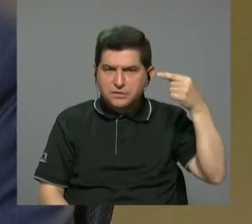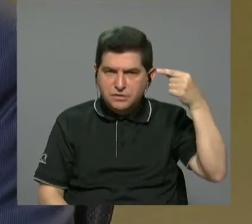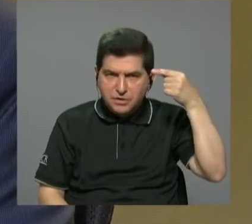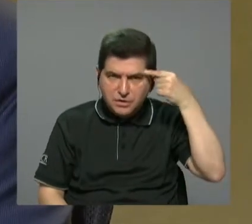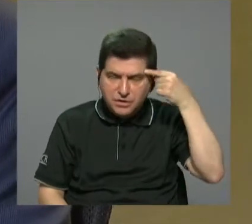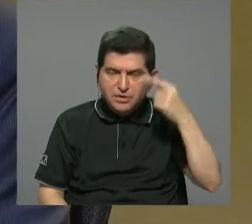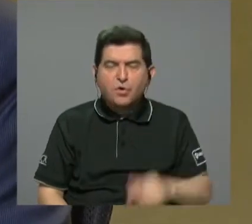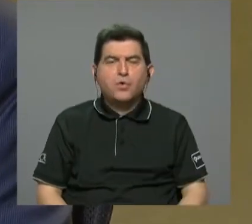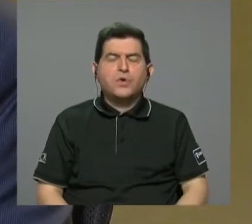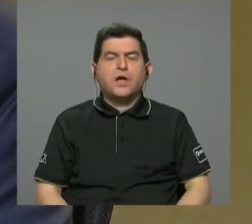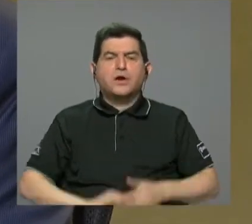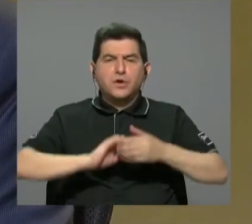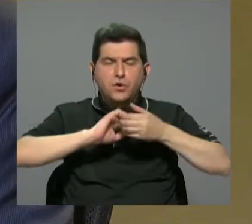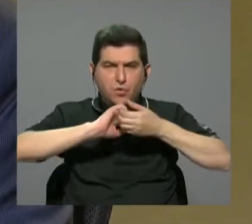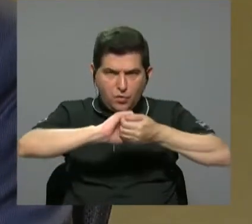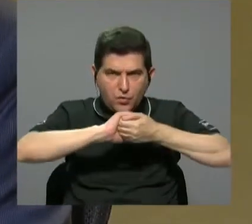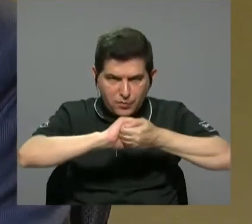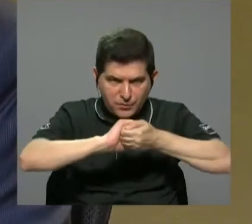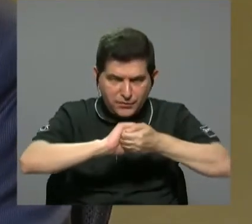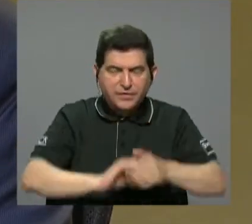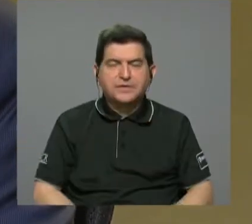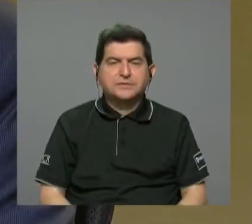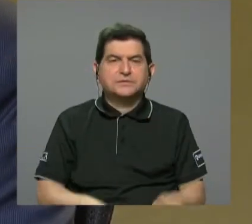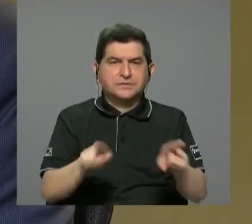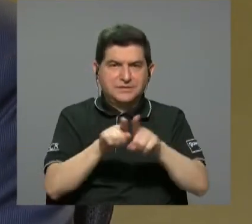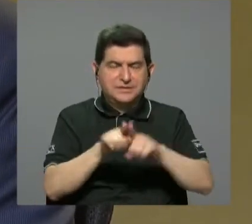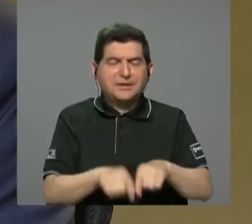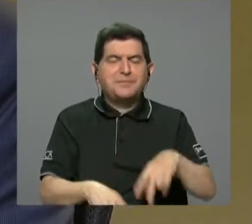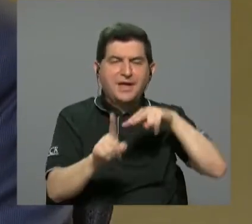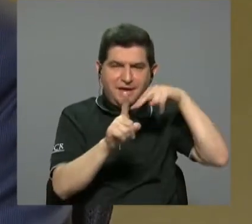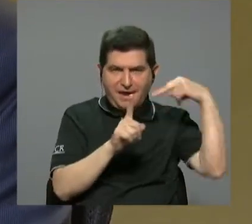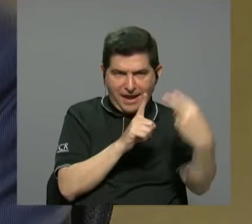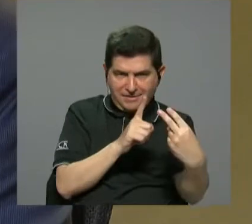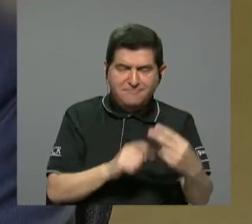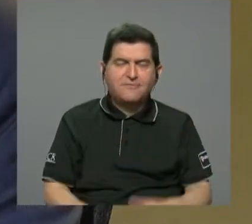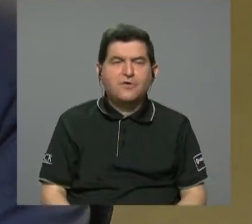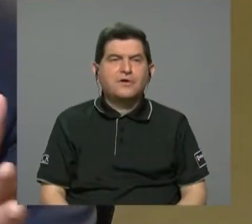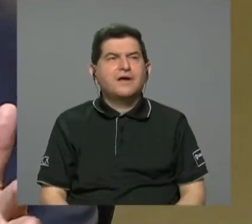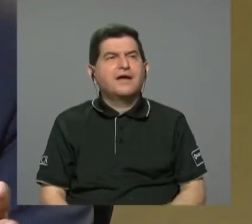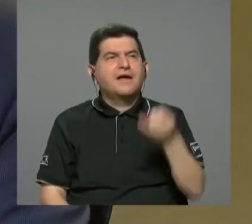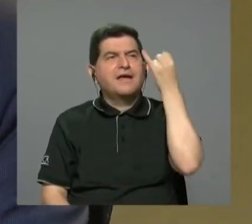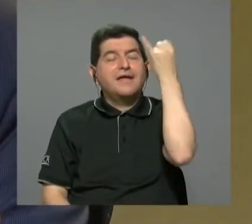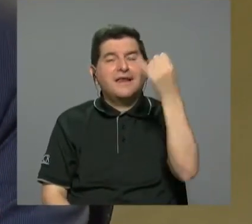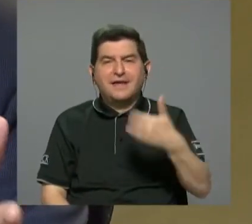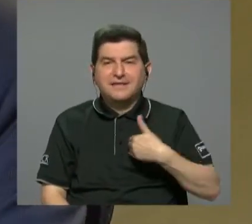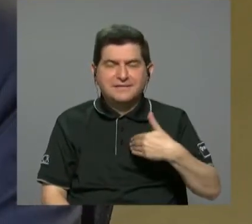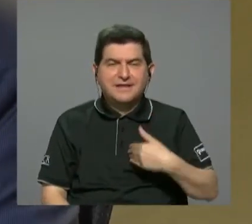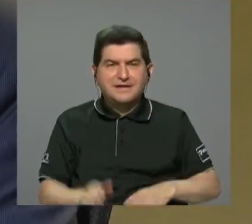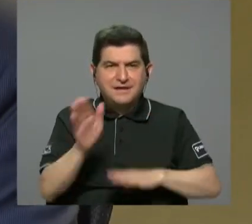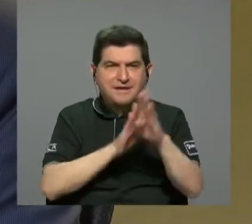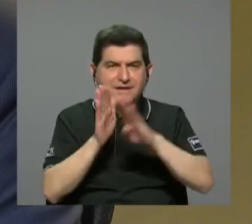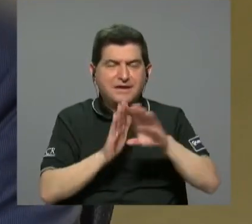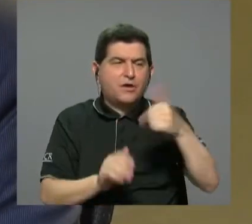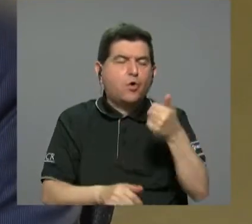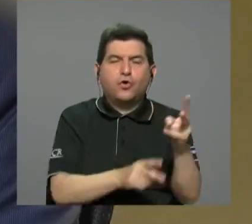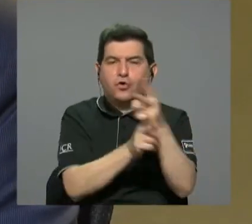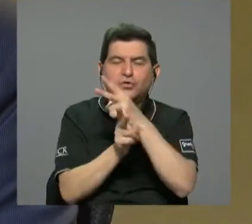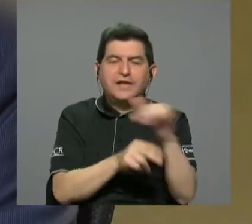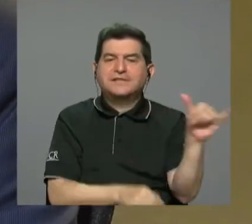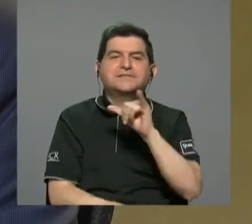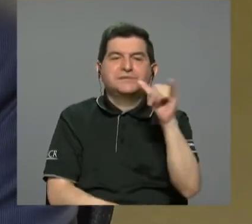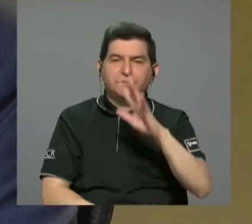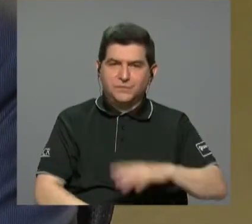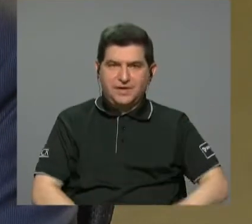de esa entidad, la gestión de riesgos. Y ahí se viene mucho el enfoque y es un poco la línea que ha seguido el desarrollo de las otras superintendencias también.